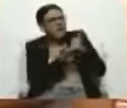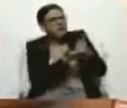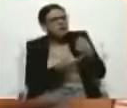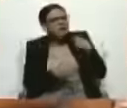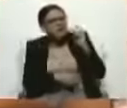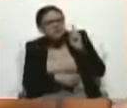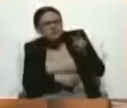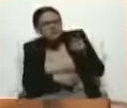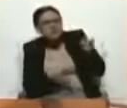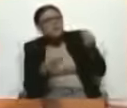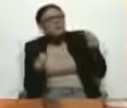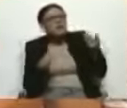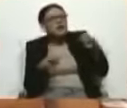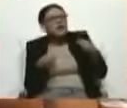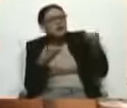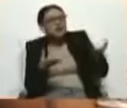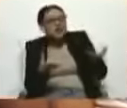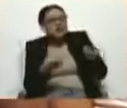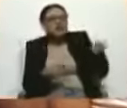¿Para guarimbiar, vale?